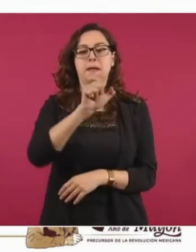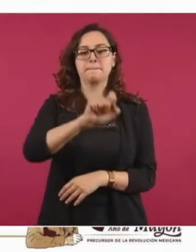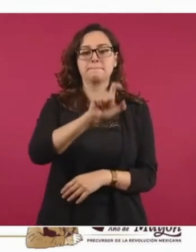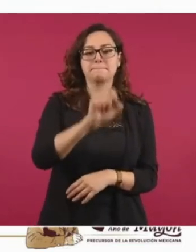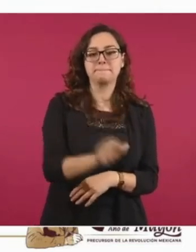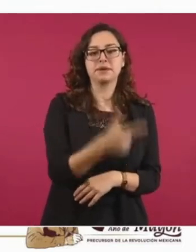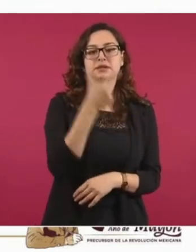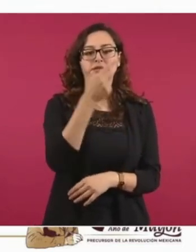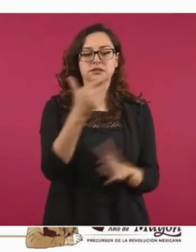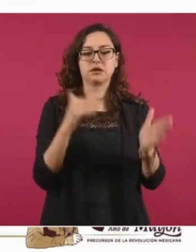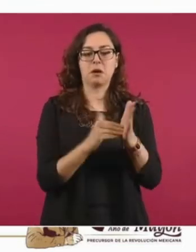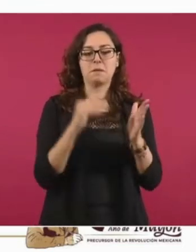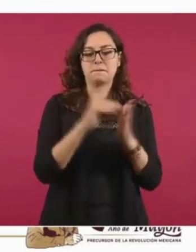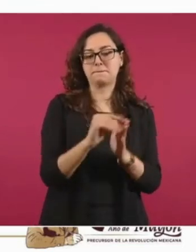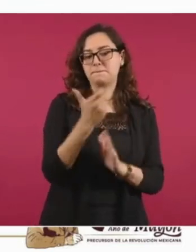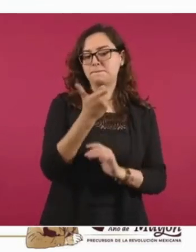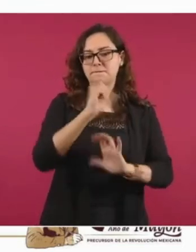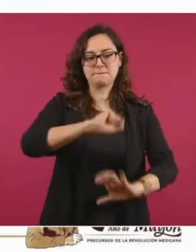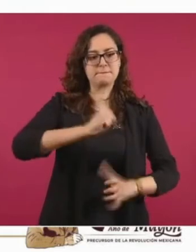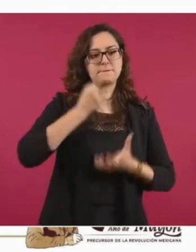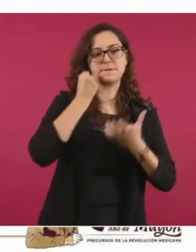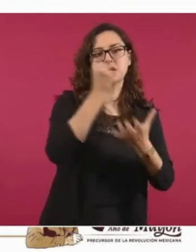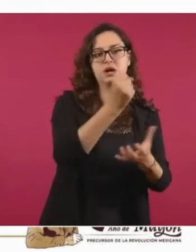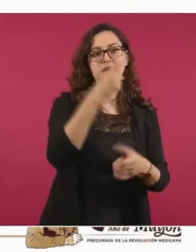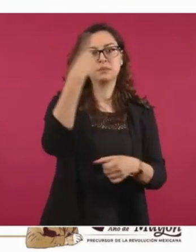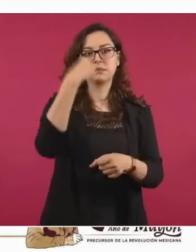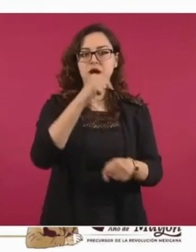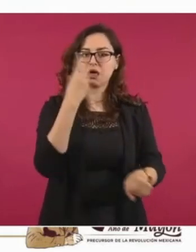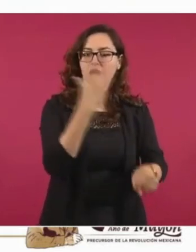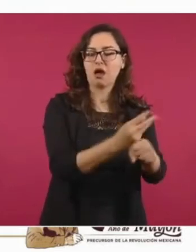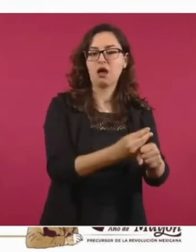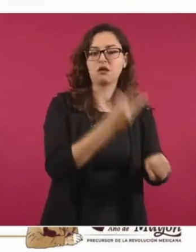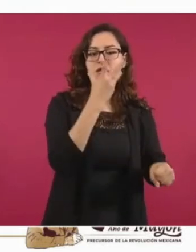7.227 millones de pesos.